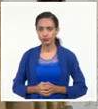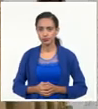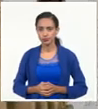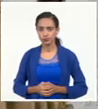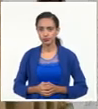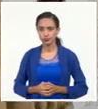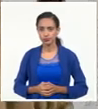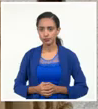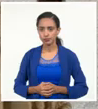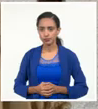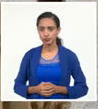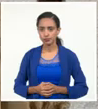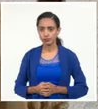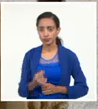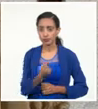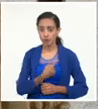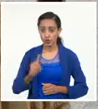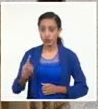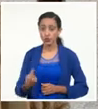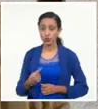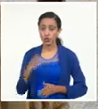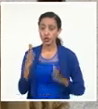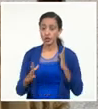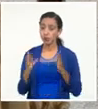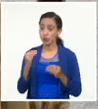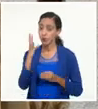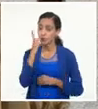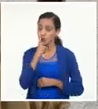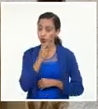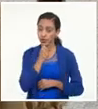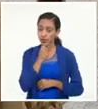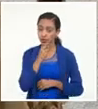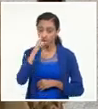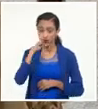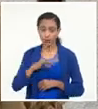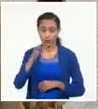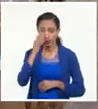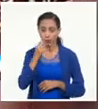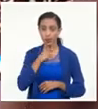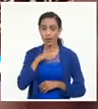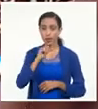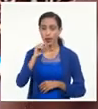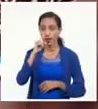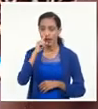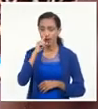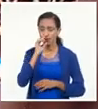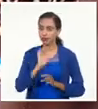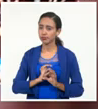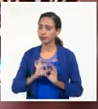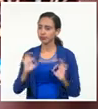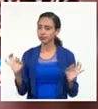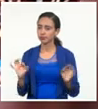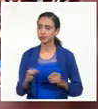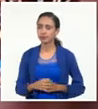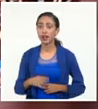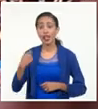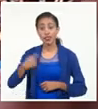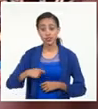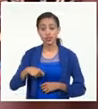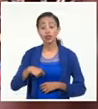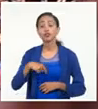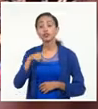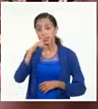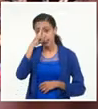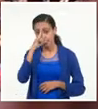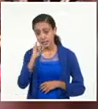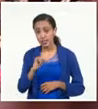Nosotros vivimos una etapa muy bonita cuando Elian fue extraordinario y la decisión de él de que sí, de